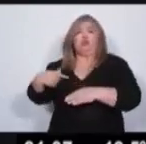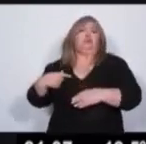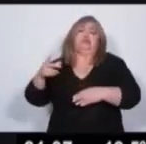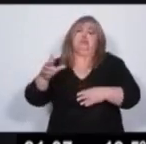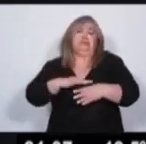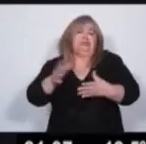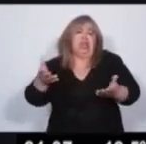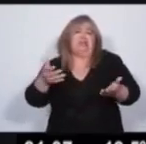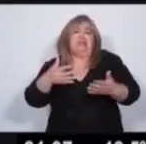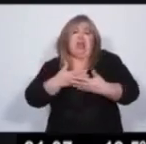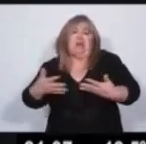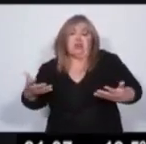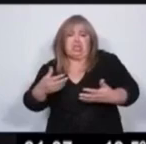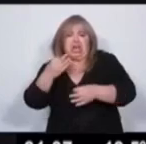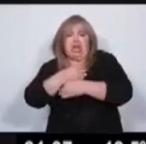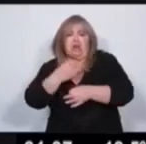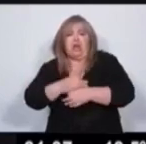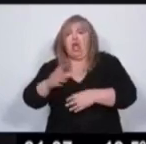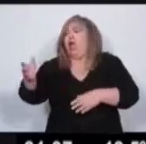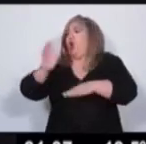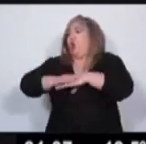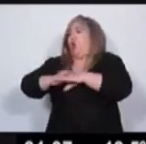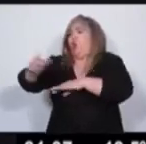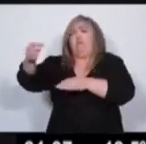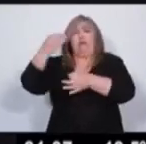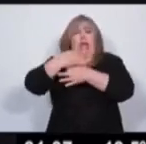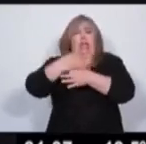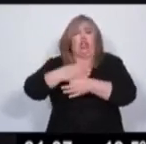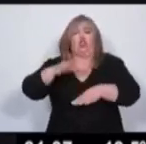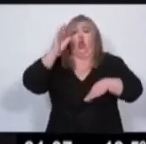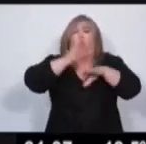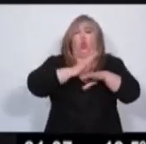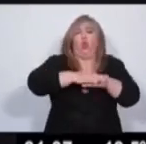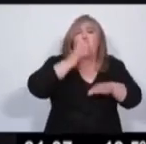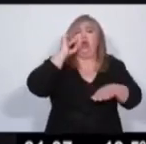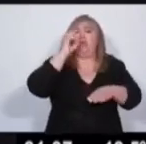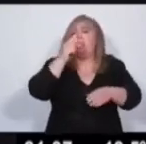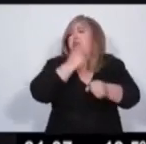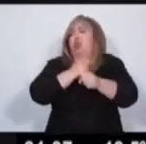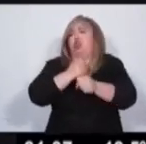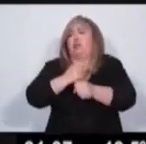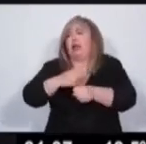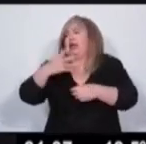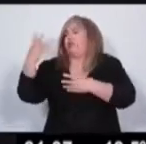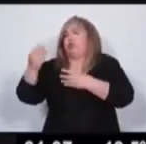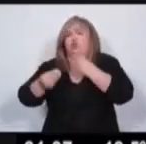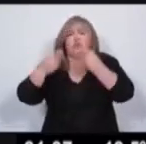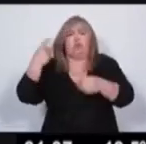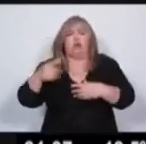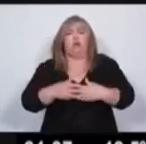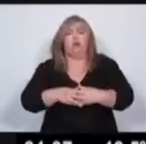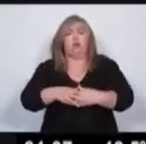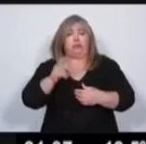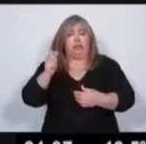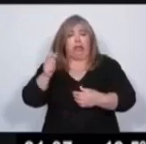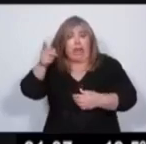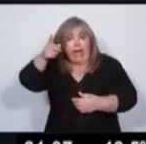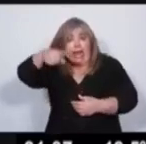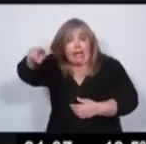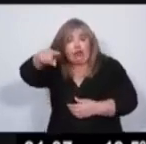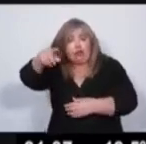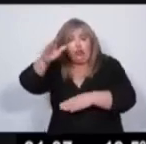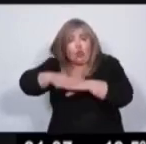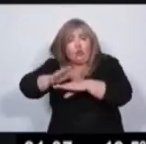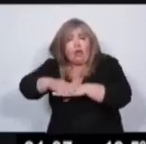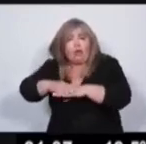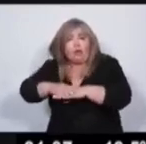culpan a los padres de no colaborar Quién es el responsable ellos acaso de la desidia de